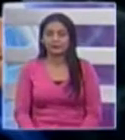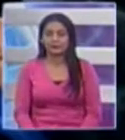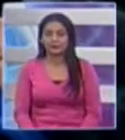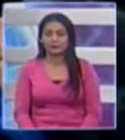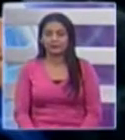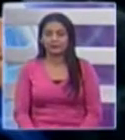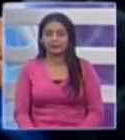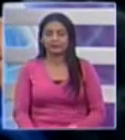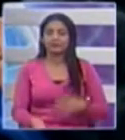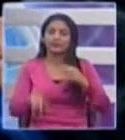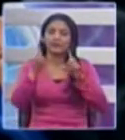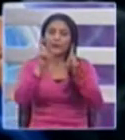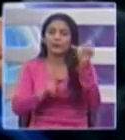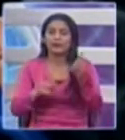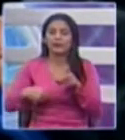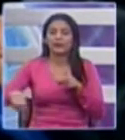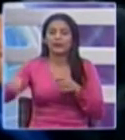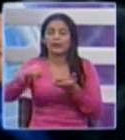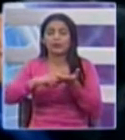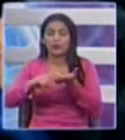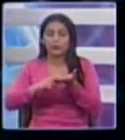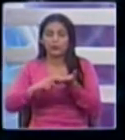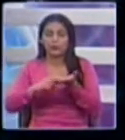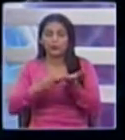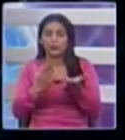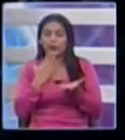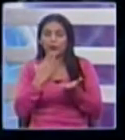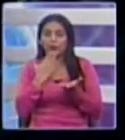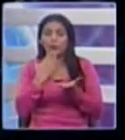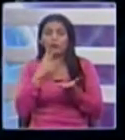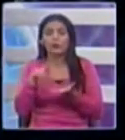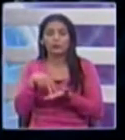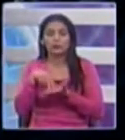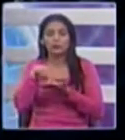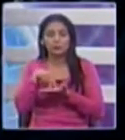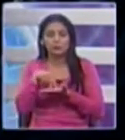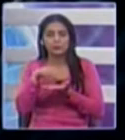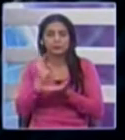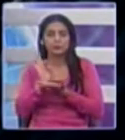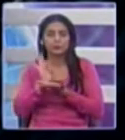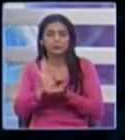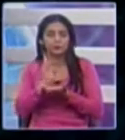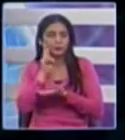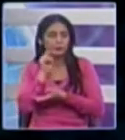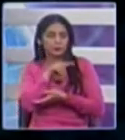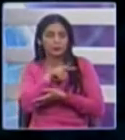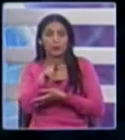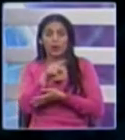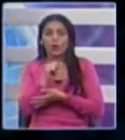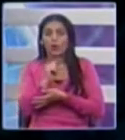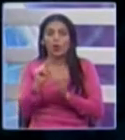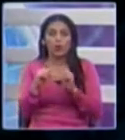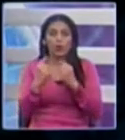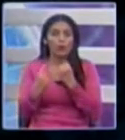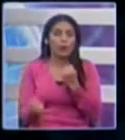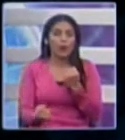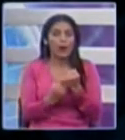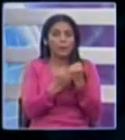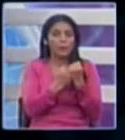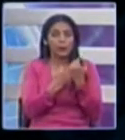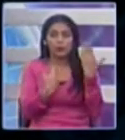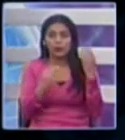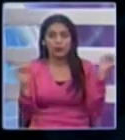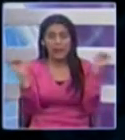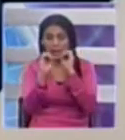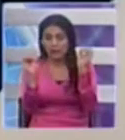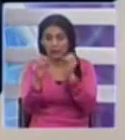ellos se reunieron como ciudadanos para vigilar el proceso no pertenecen a ninguna organización política después de 16 horas